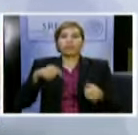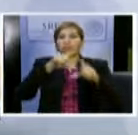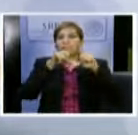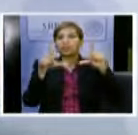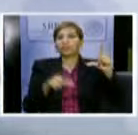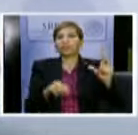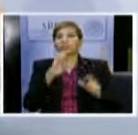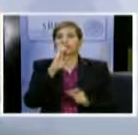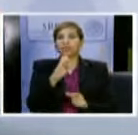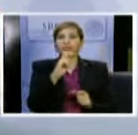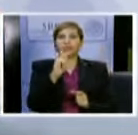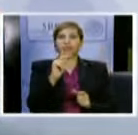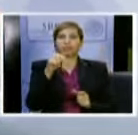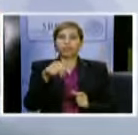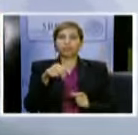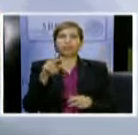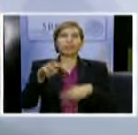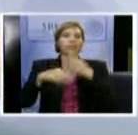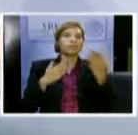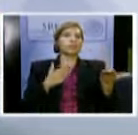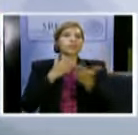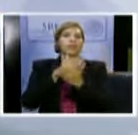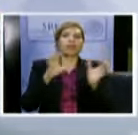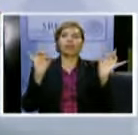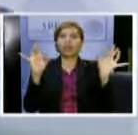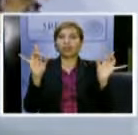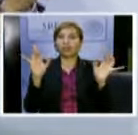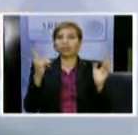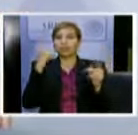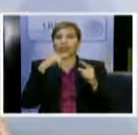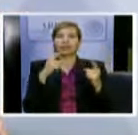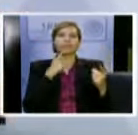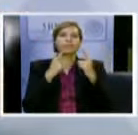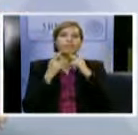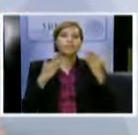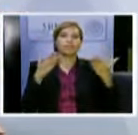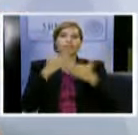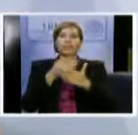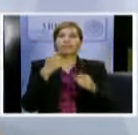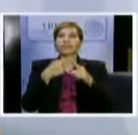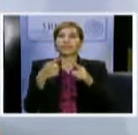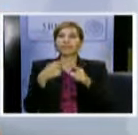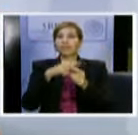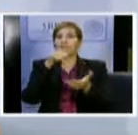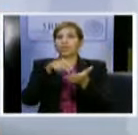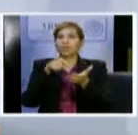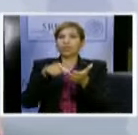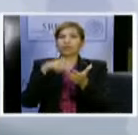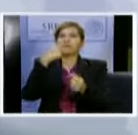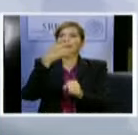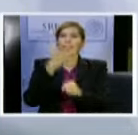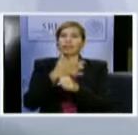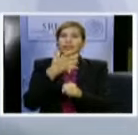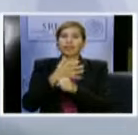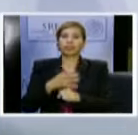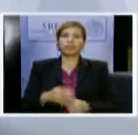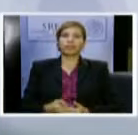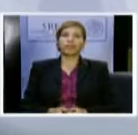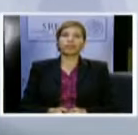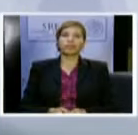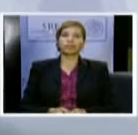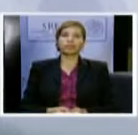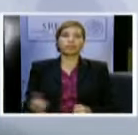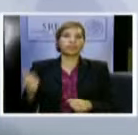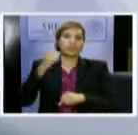Peña Nieto, va a Los Ángeles como un punto de entrada a otros lugares de los Estados Unidos, y